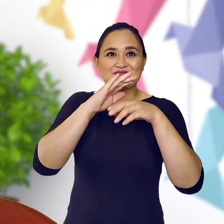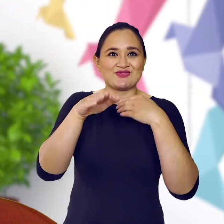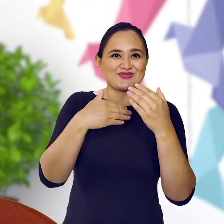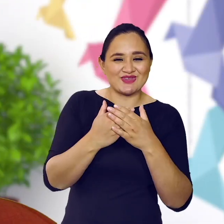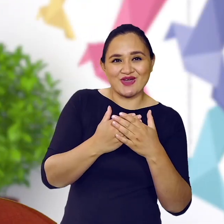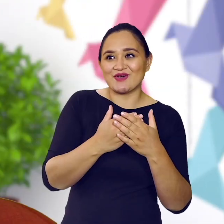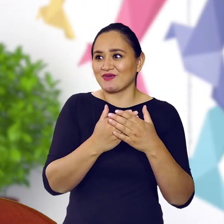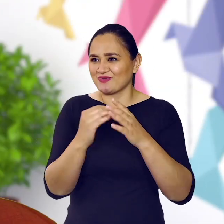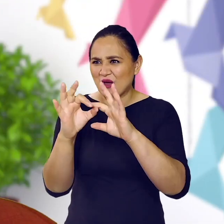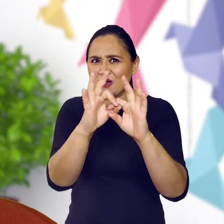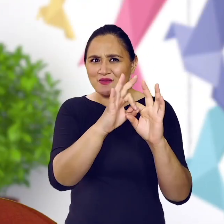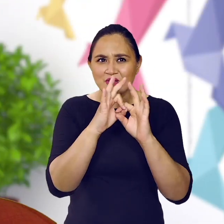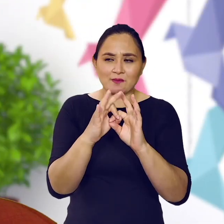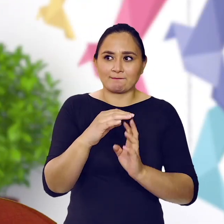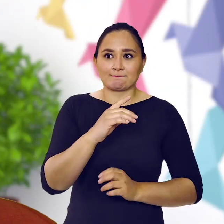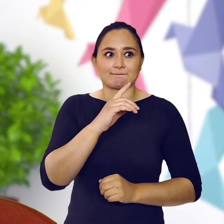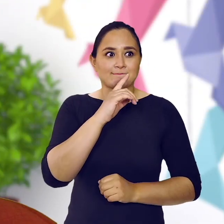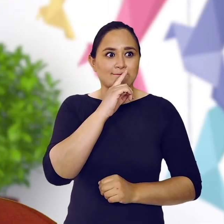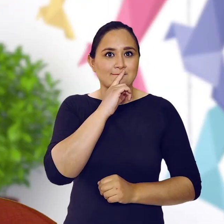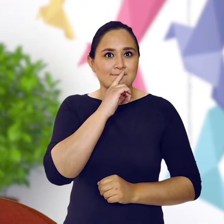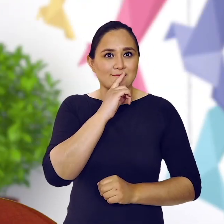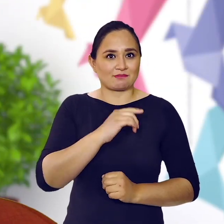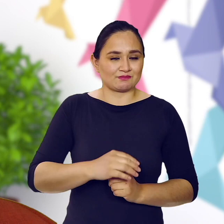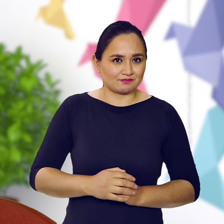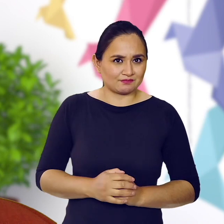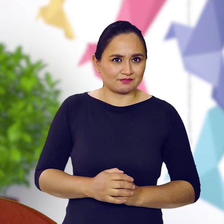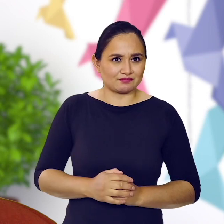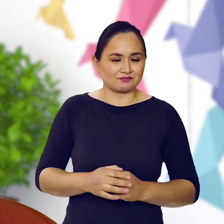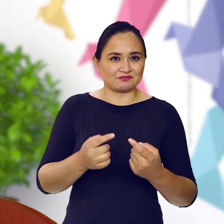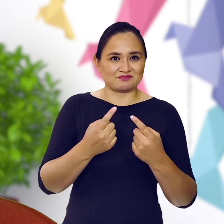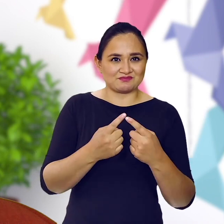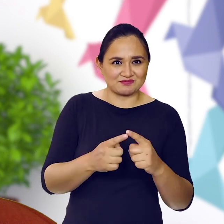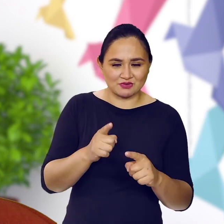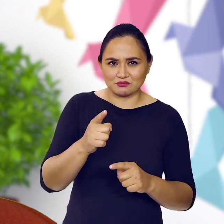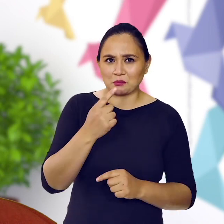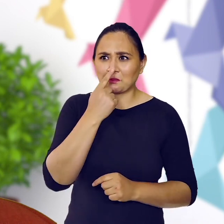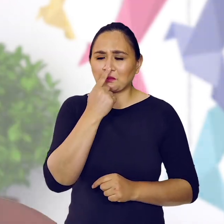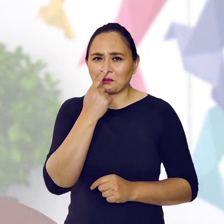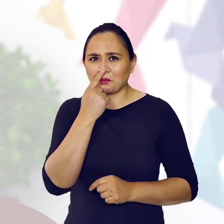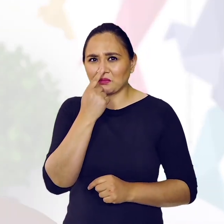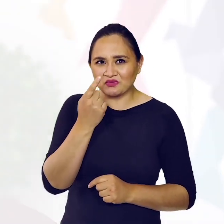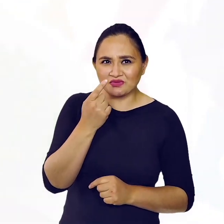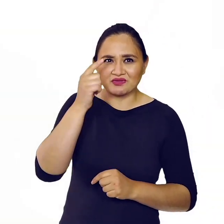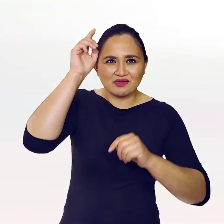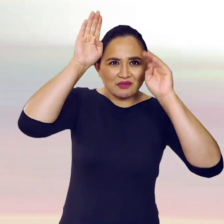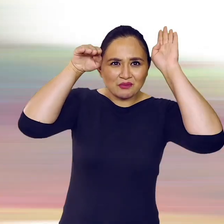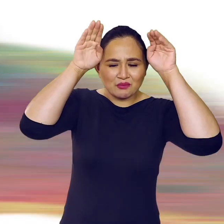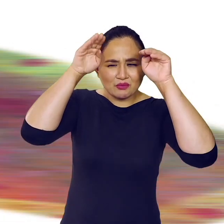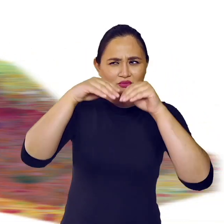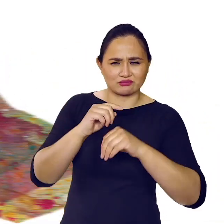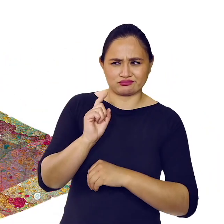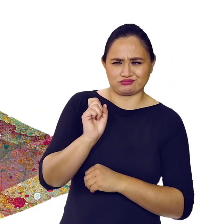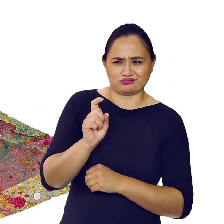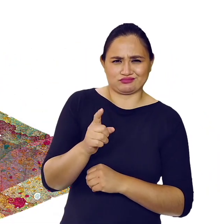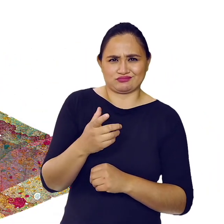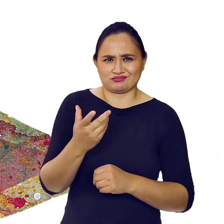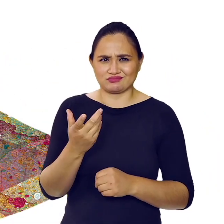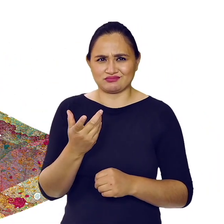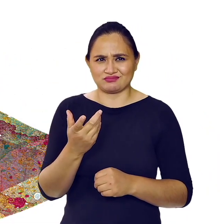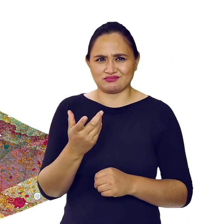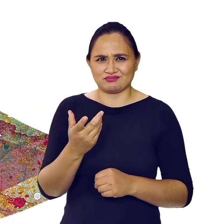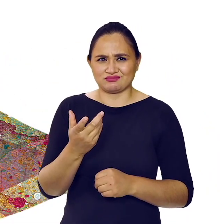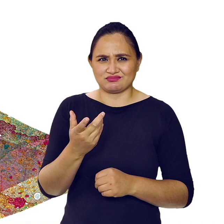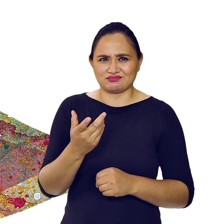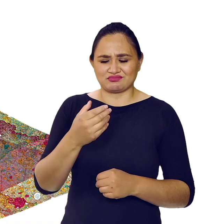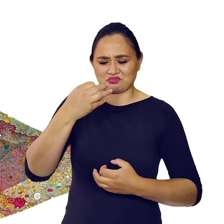ver que todos sus compañeros se quedaban callados y sin poder contener su curiosidad, preguntó en voz baja: «¿De